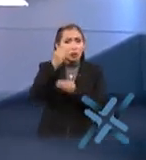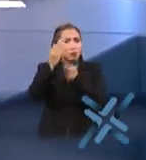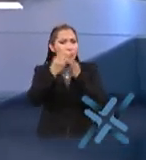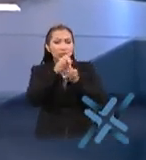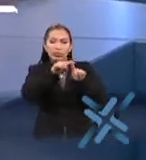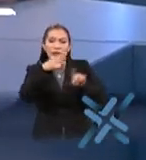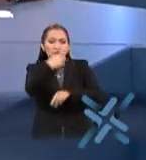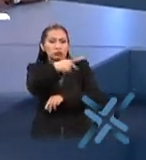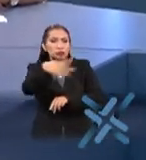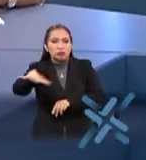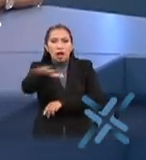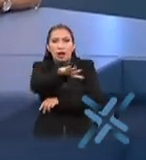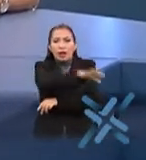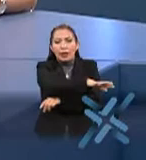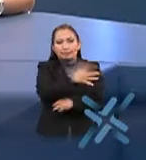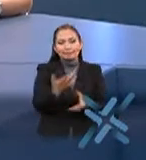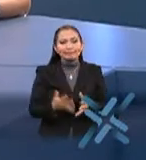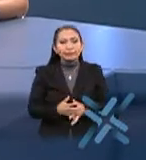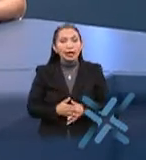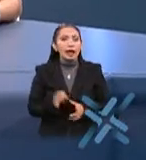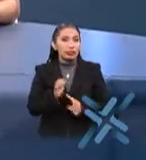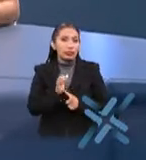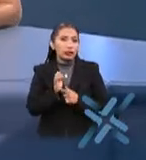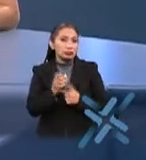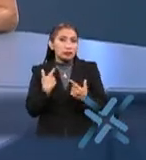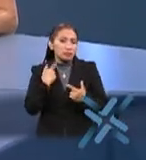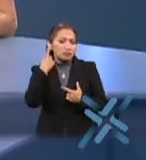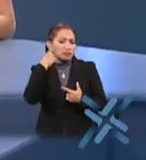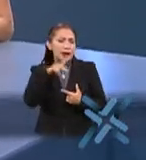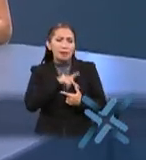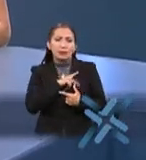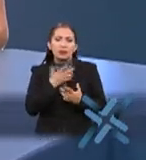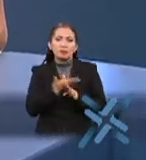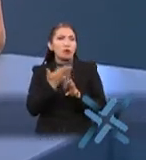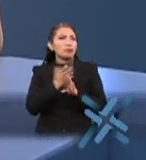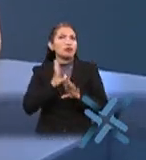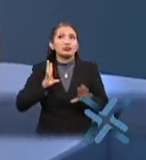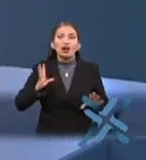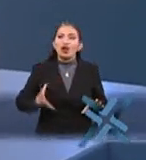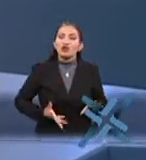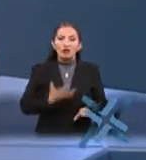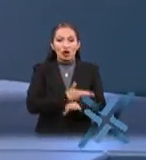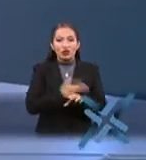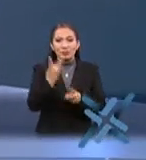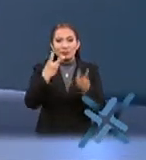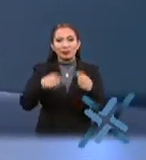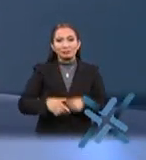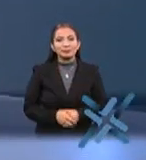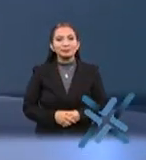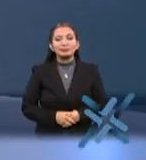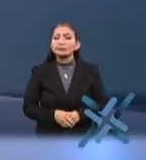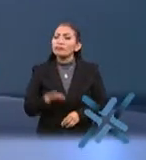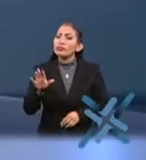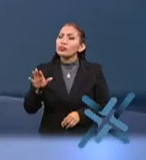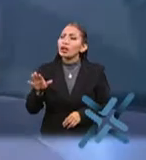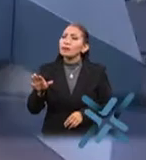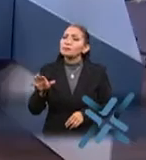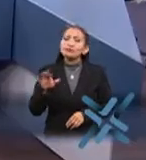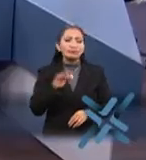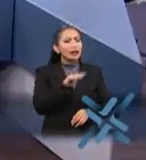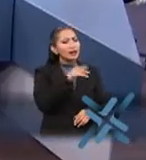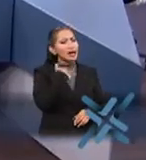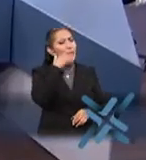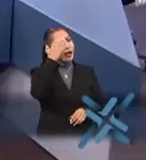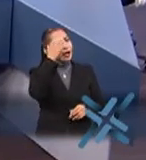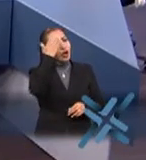en sus diferentes áreas. Entonces, bueno, pues para mí es un gran orgullo y honor estar aquí. Claro. Dalia, y es que se alcanza a conocer